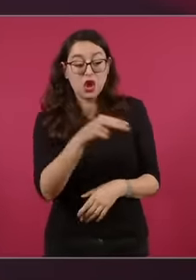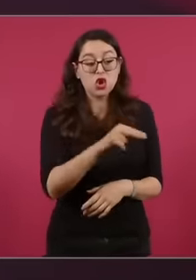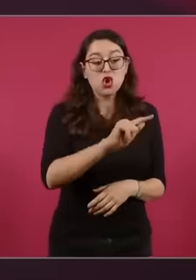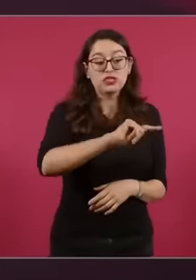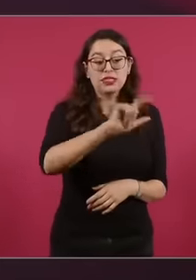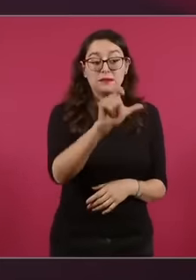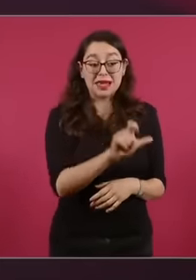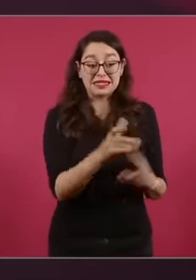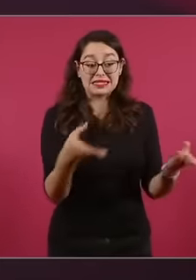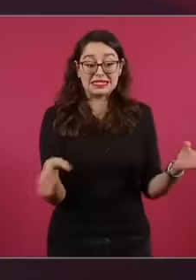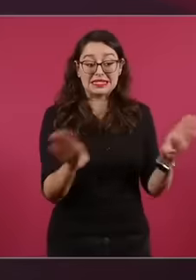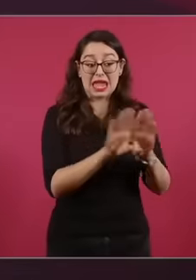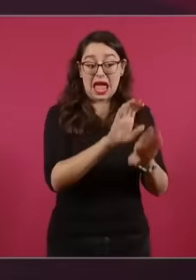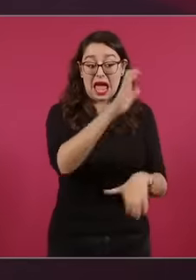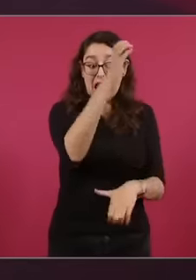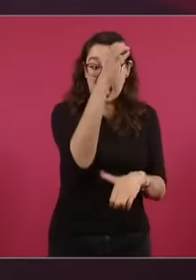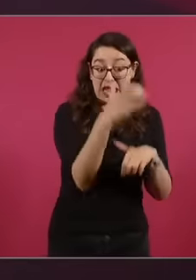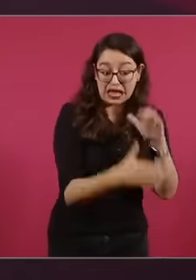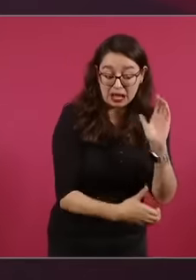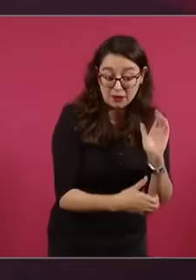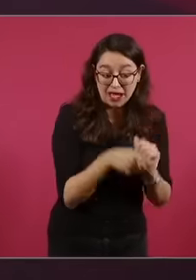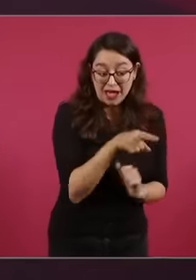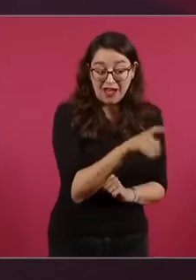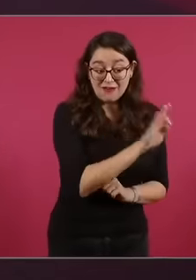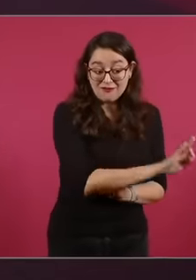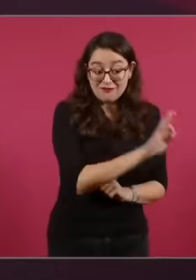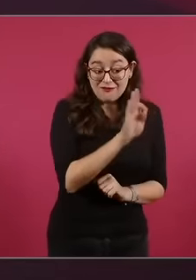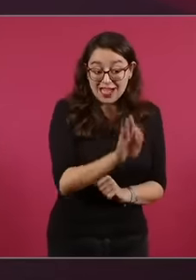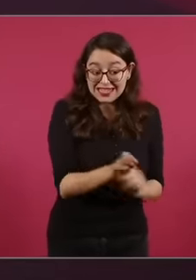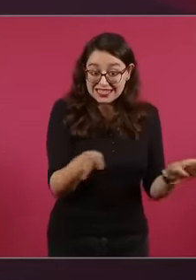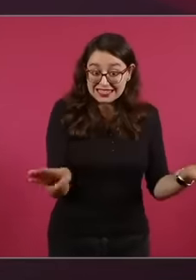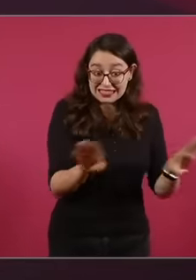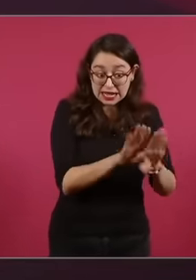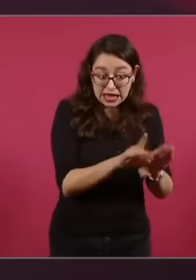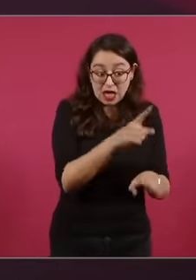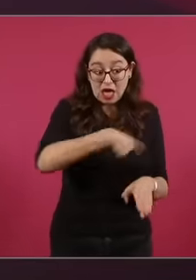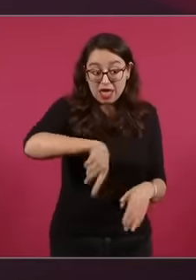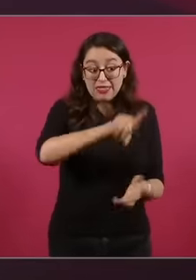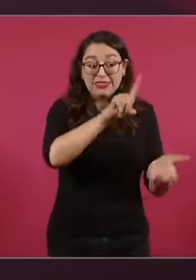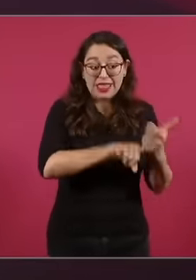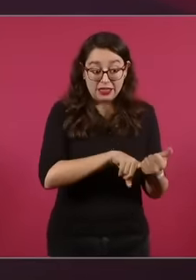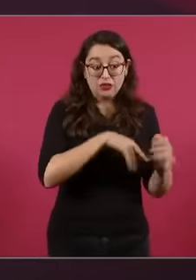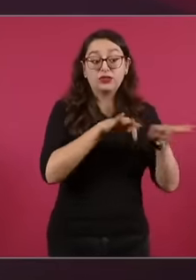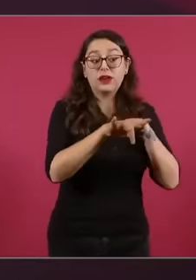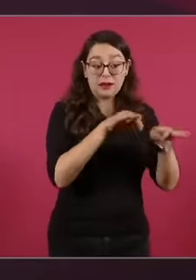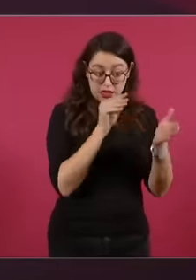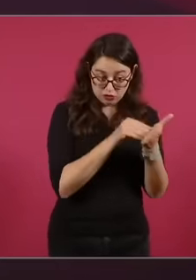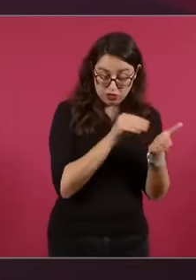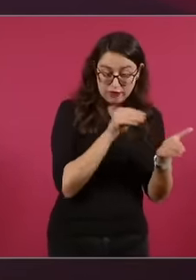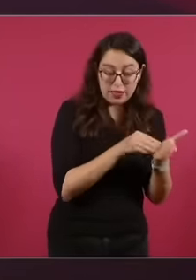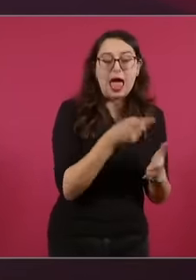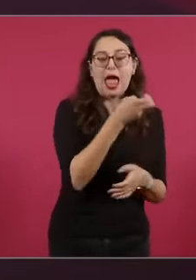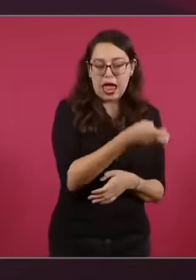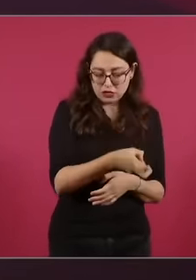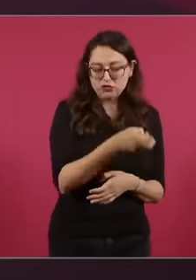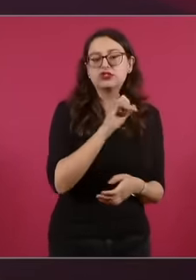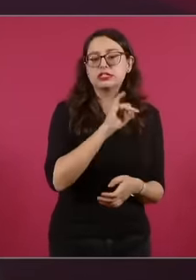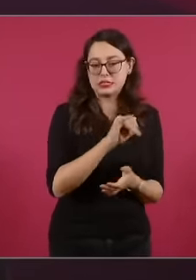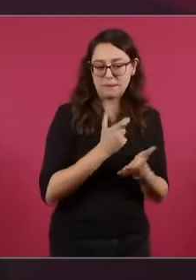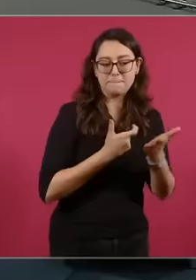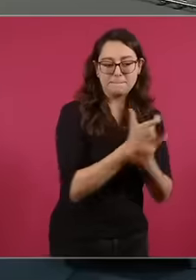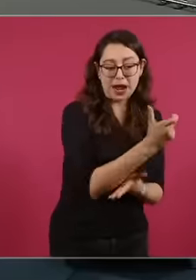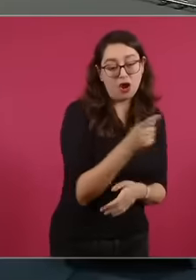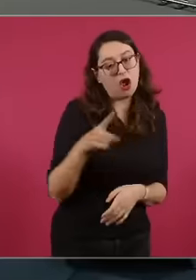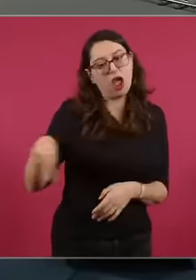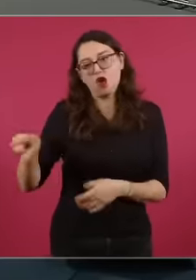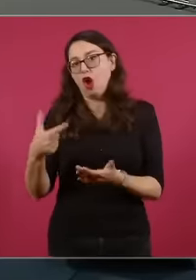comentaba, porque sí, no se trataba de trabajadores que estuviesen laborando en la agencia en el momento de su extinción, sino son trabajadores previos. Por